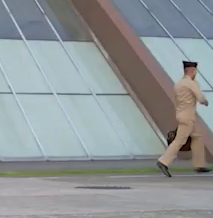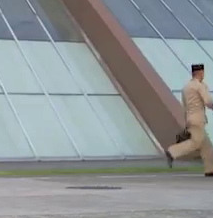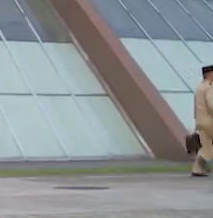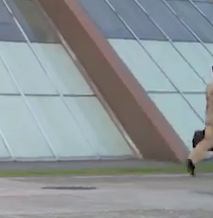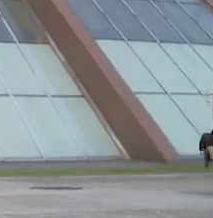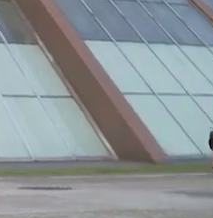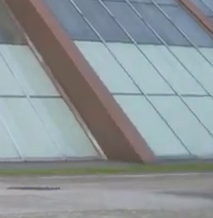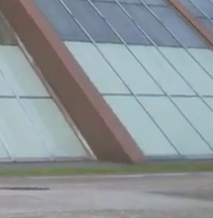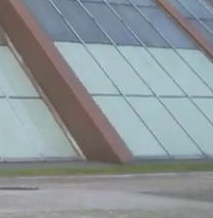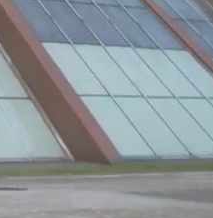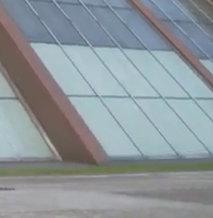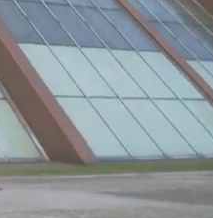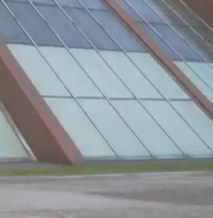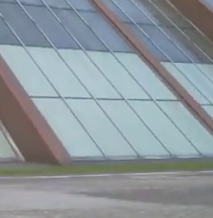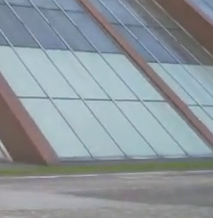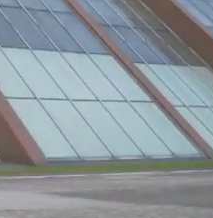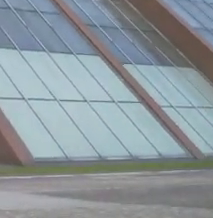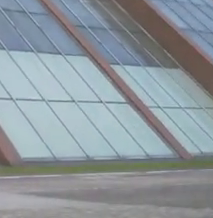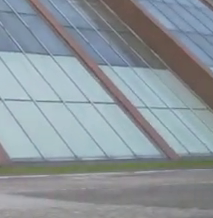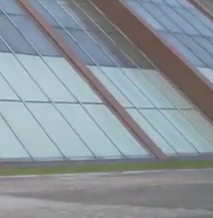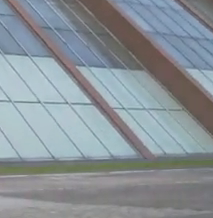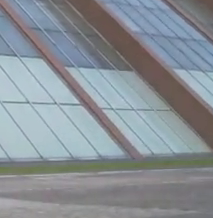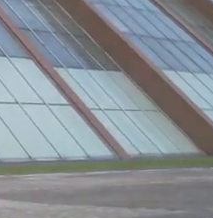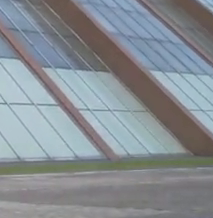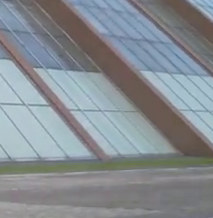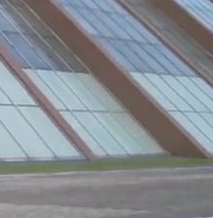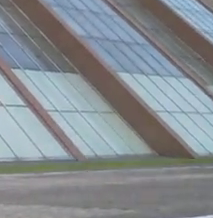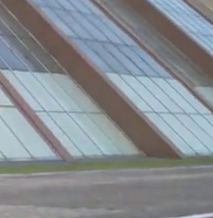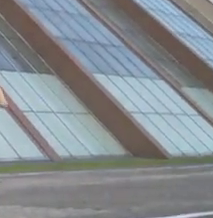Al enemigo derrotar,